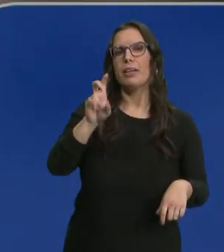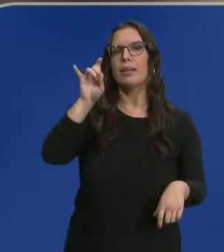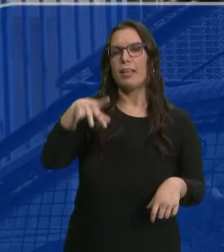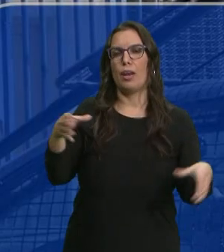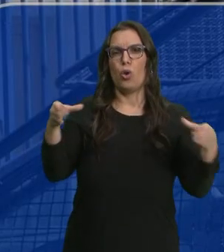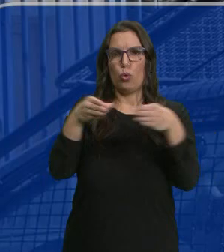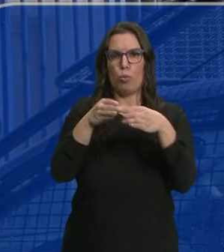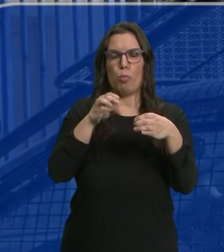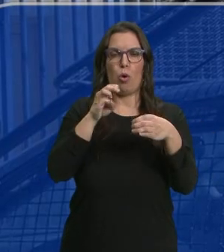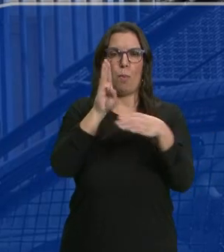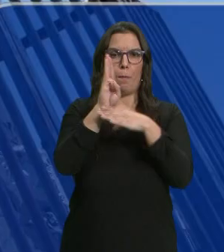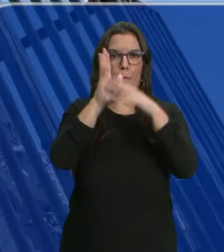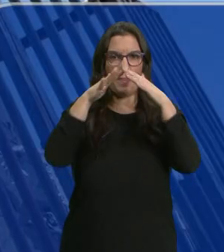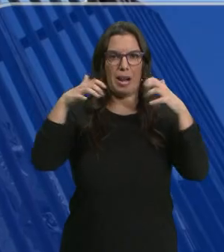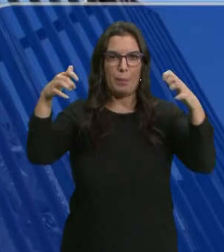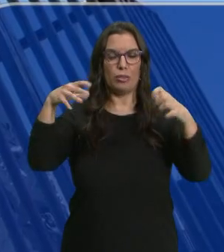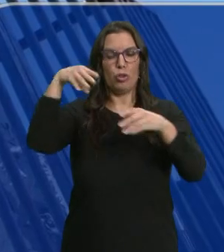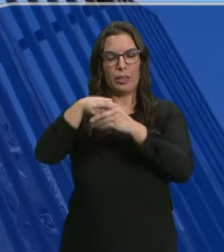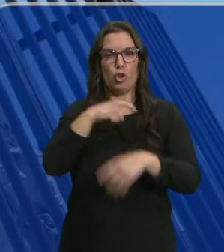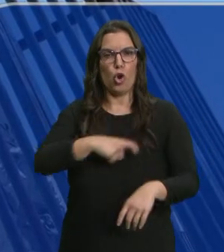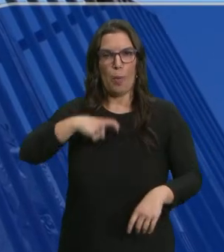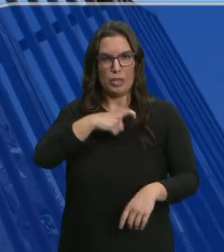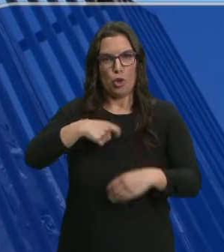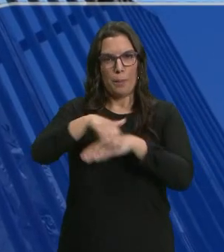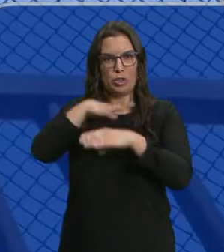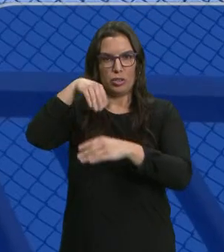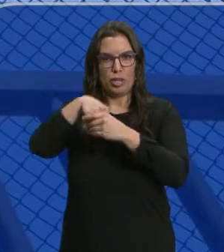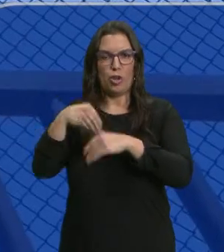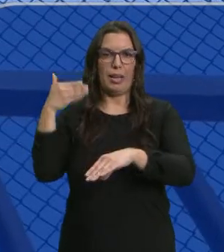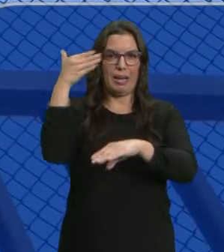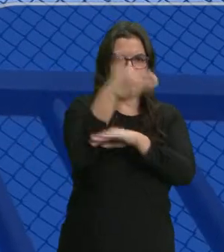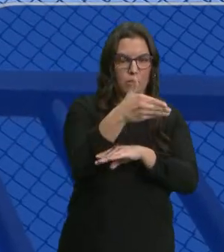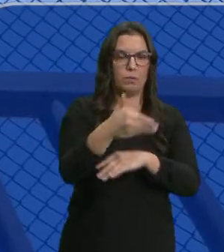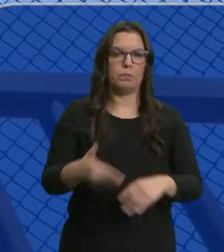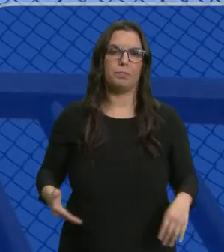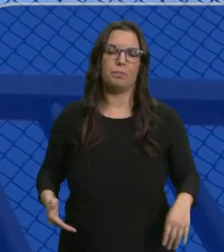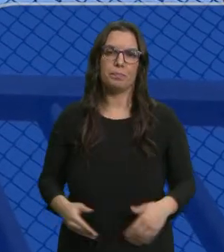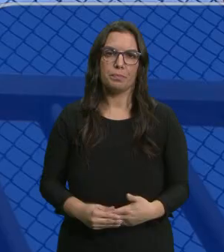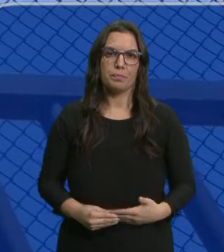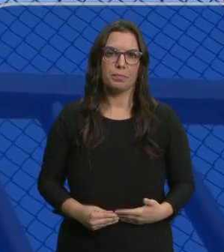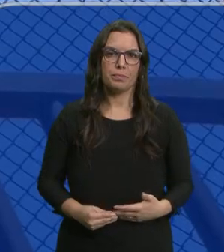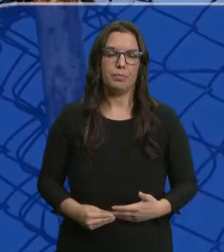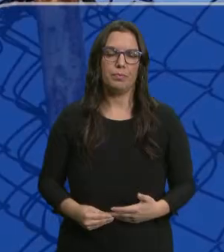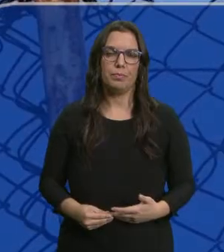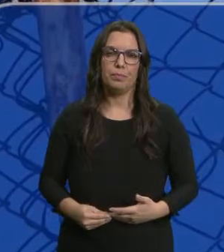acceso los grupos de parlamentarios que integran la Comisión de Interior desplazados hasta allí.